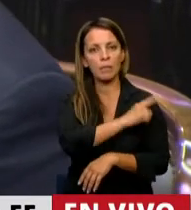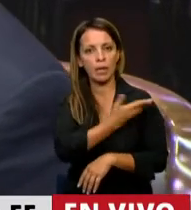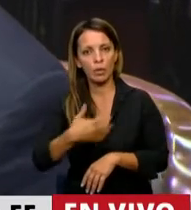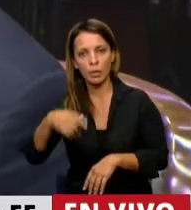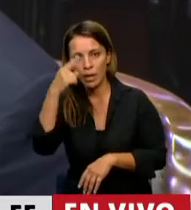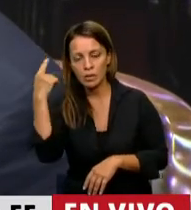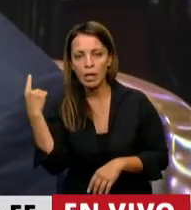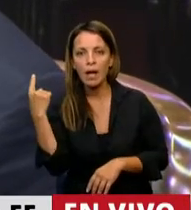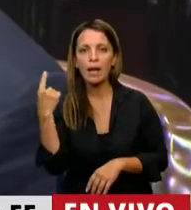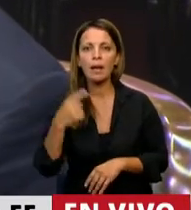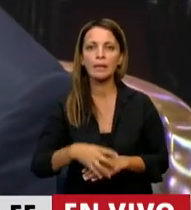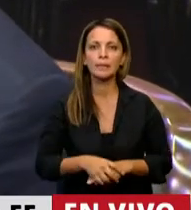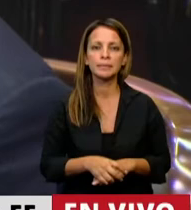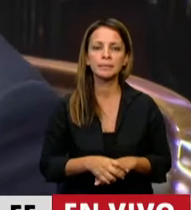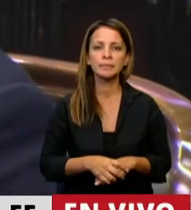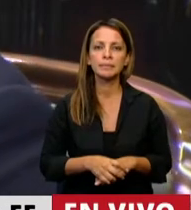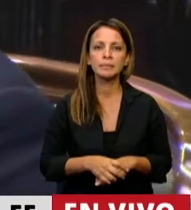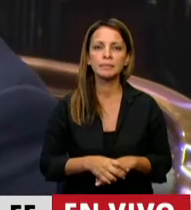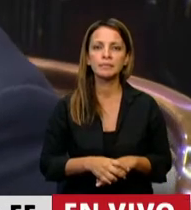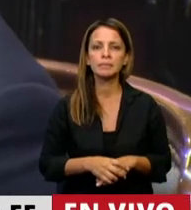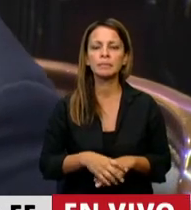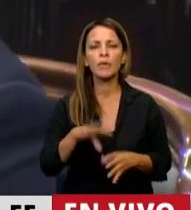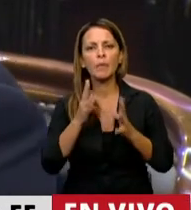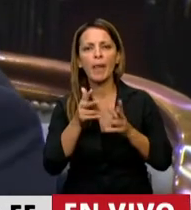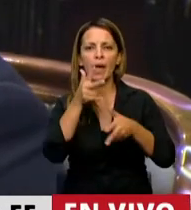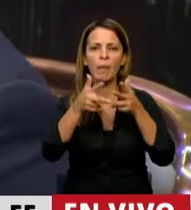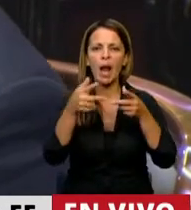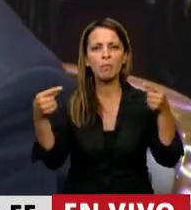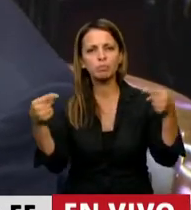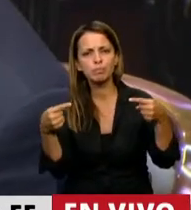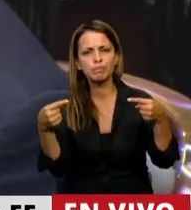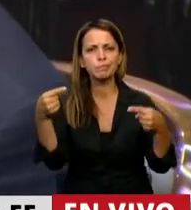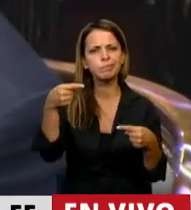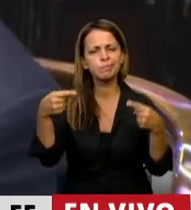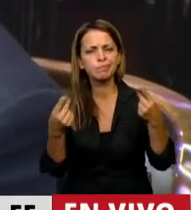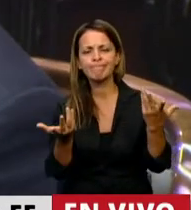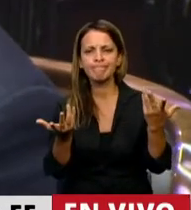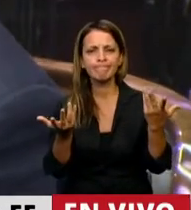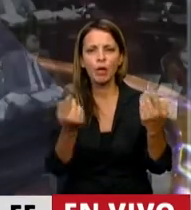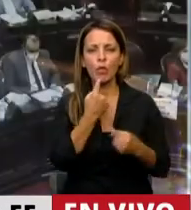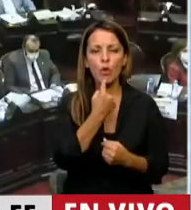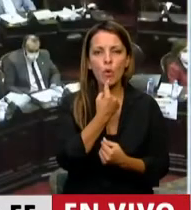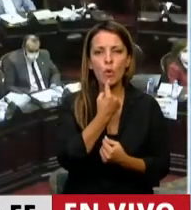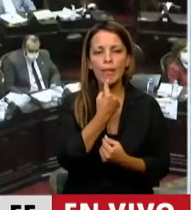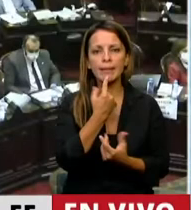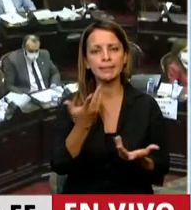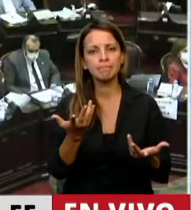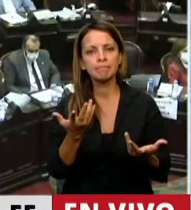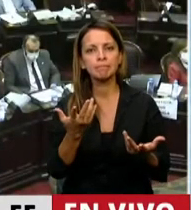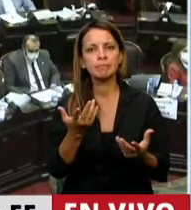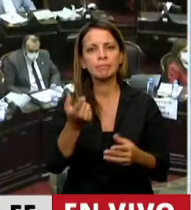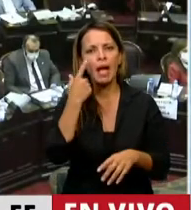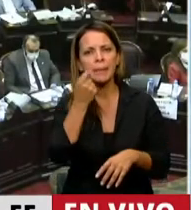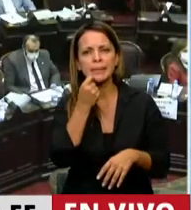Nacional. En sus contradicciones, en sus dudas, en permitir que se